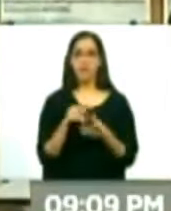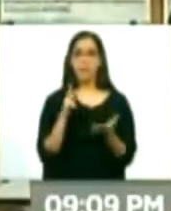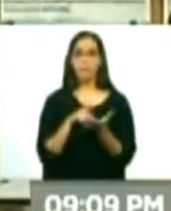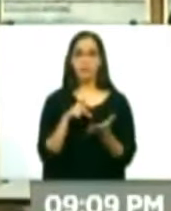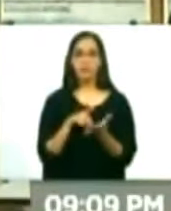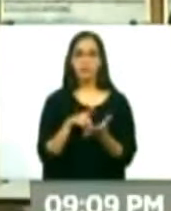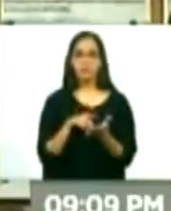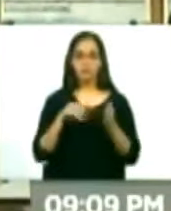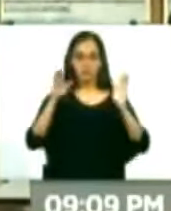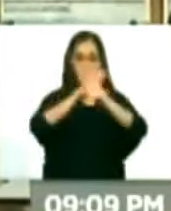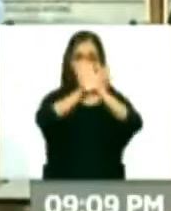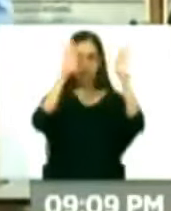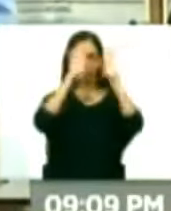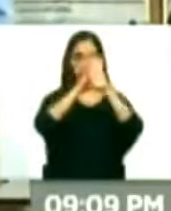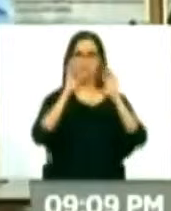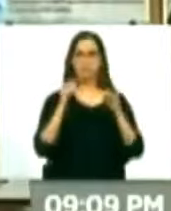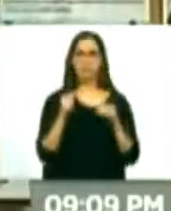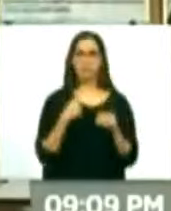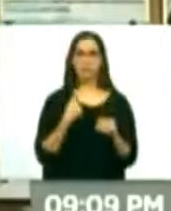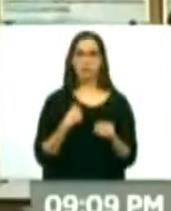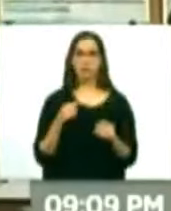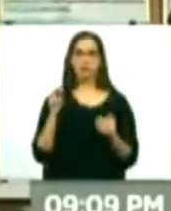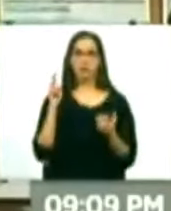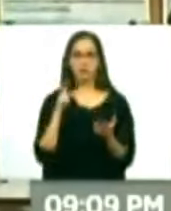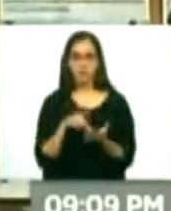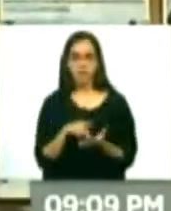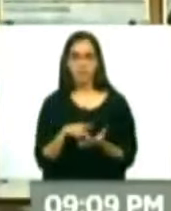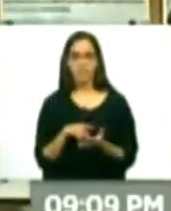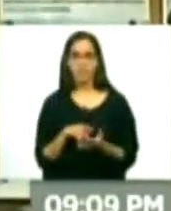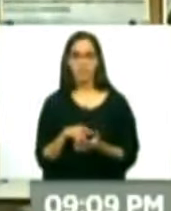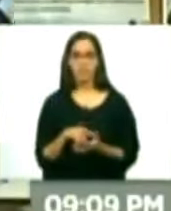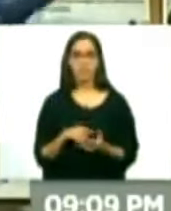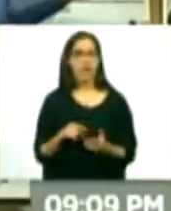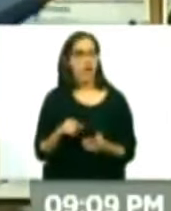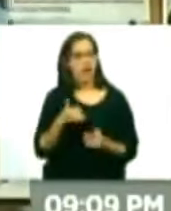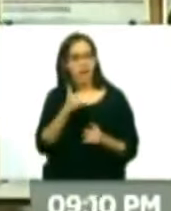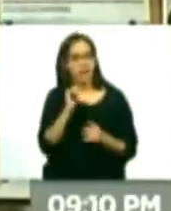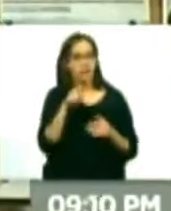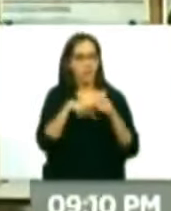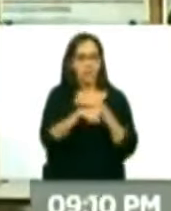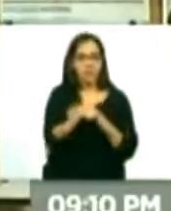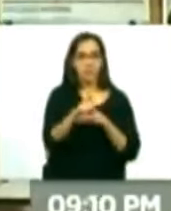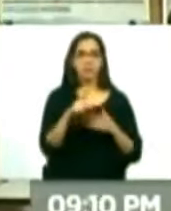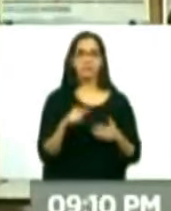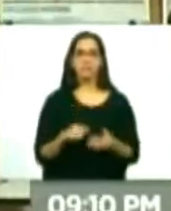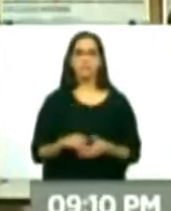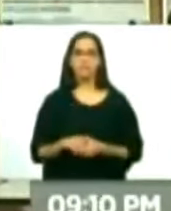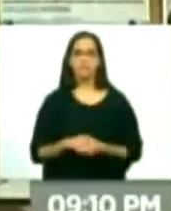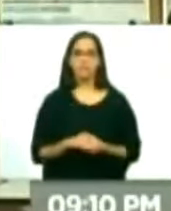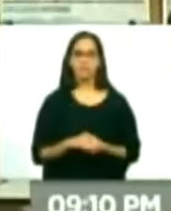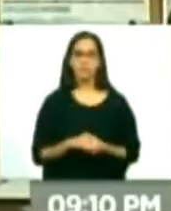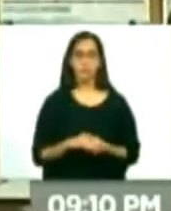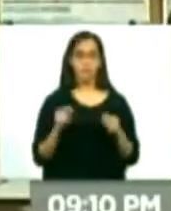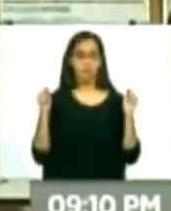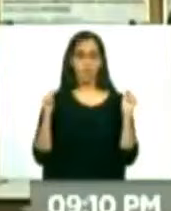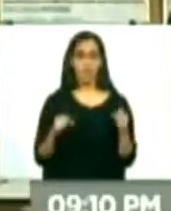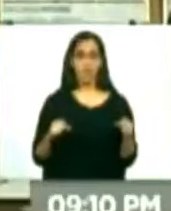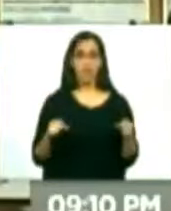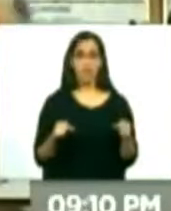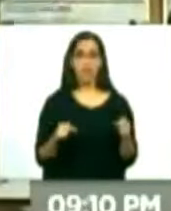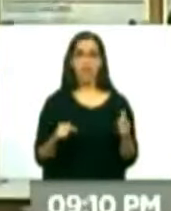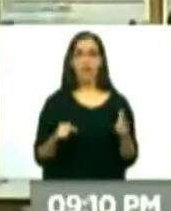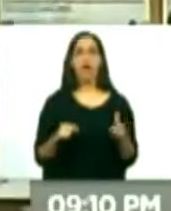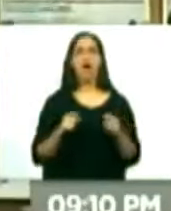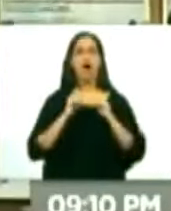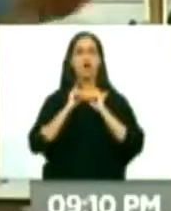Carlos Andrés. Yo llegué a Isla Guara. Ahí nos metieron en Isla Guara. Y de ahí agarré